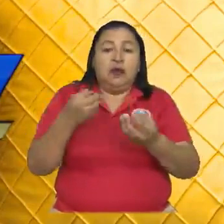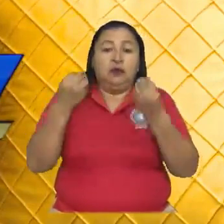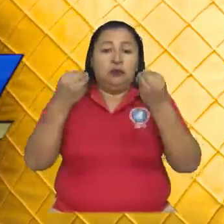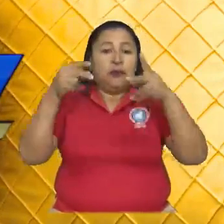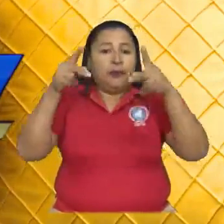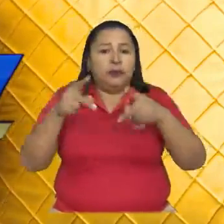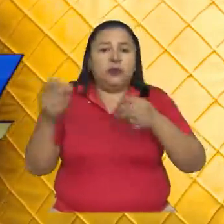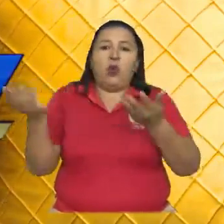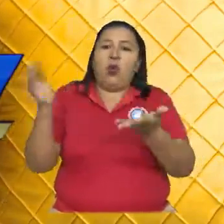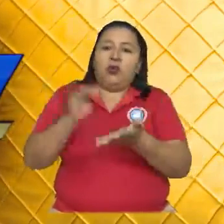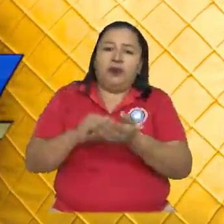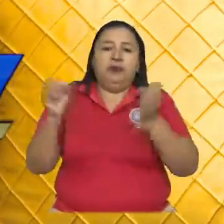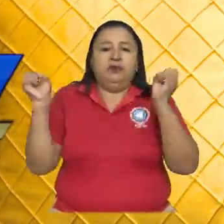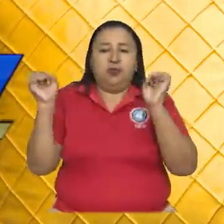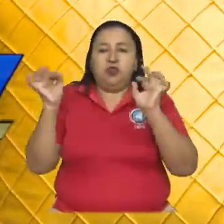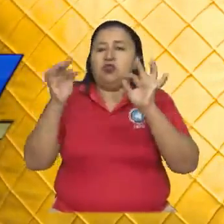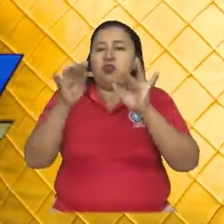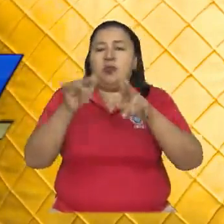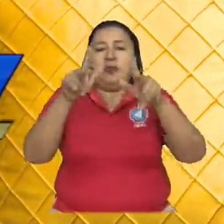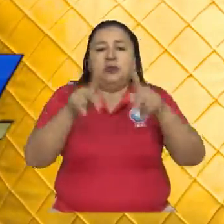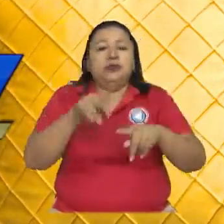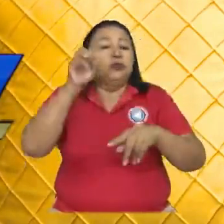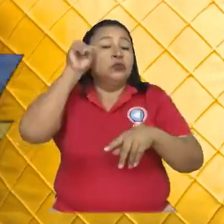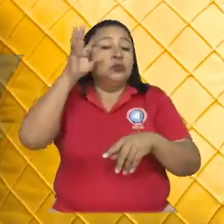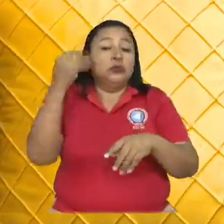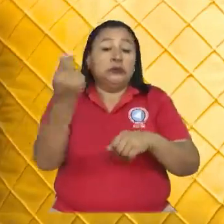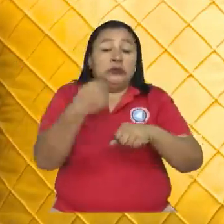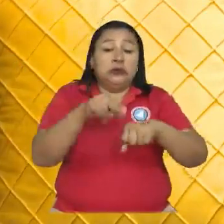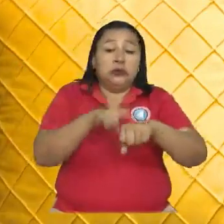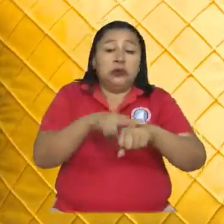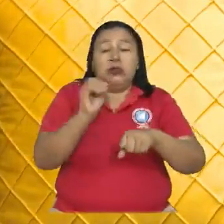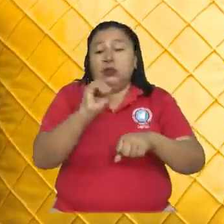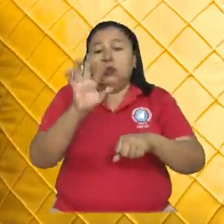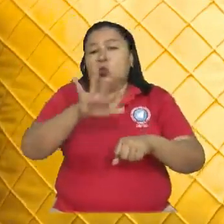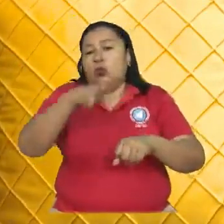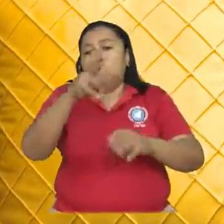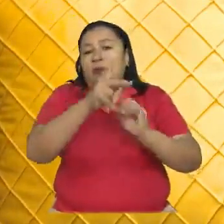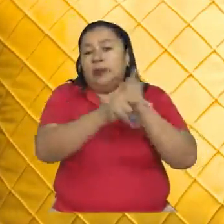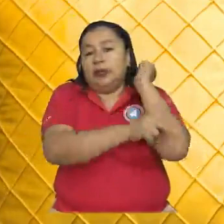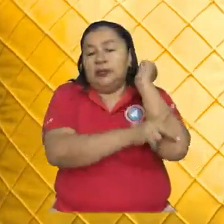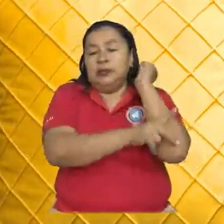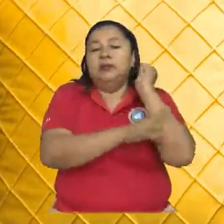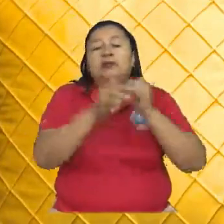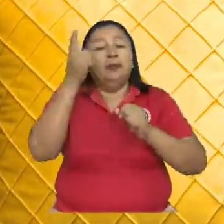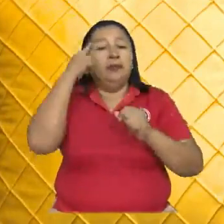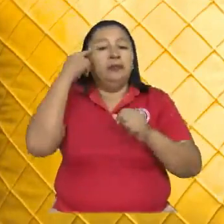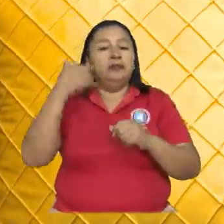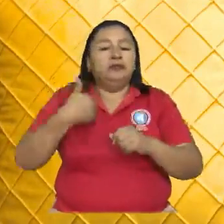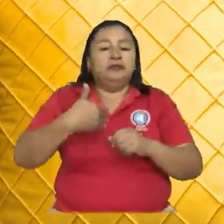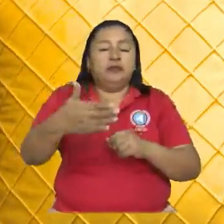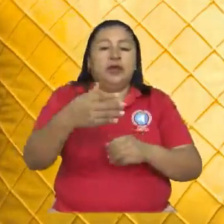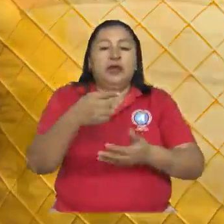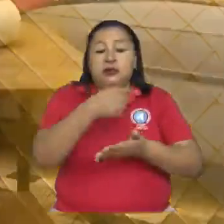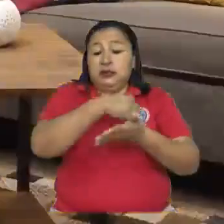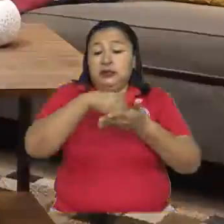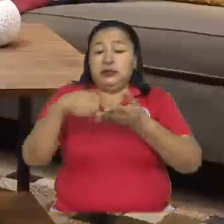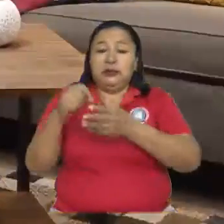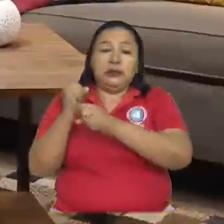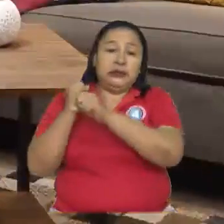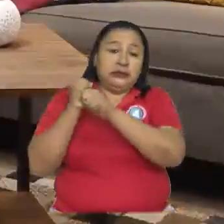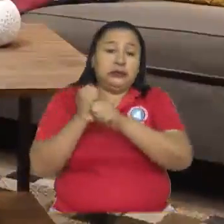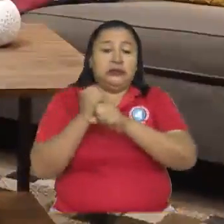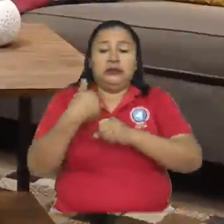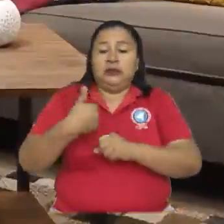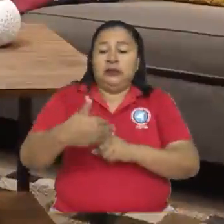afluencia nuevamente de turistas, no solo nacionales, sino de otras nacionalidades, de cara a la Semana Santa, ¿verdad? Entonces, okay,